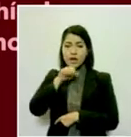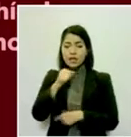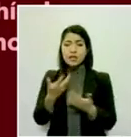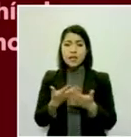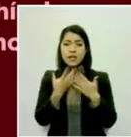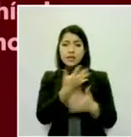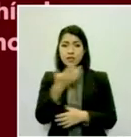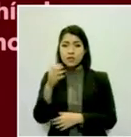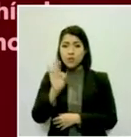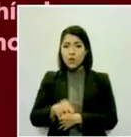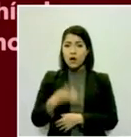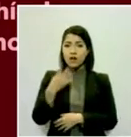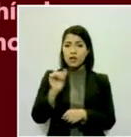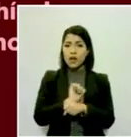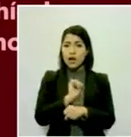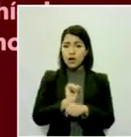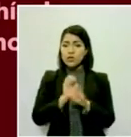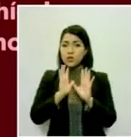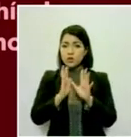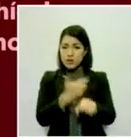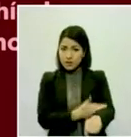autos regularizados. En el Estado de Morelos,